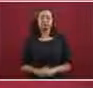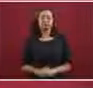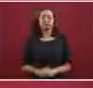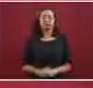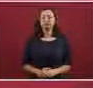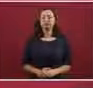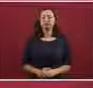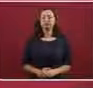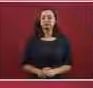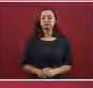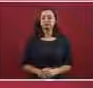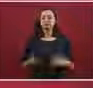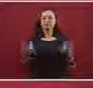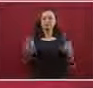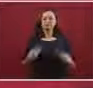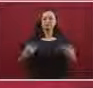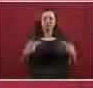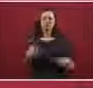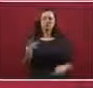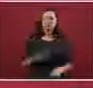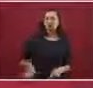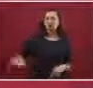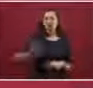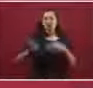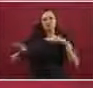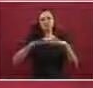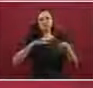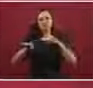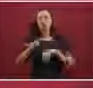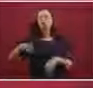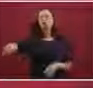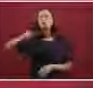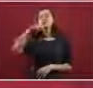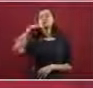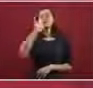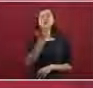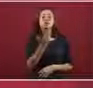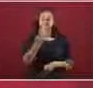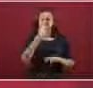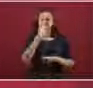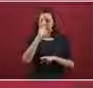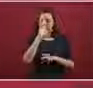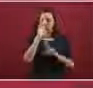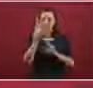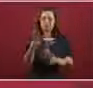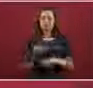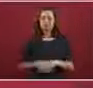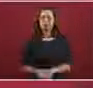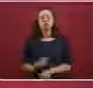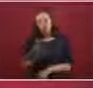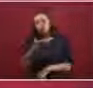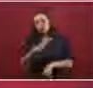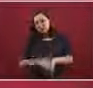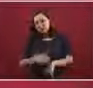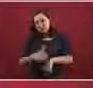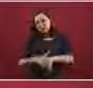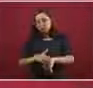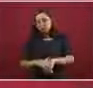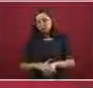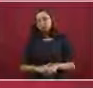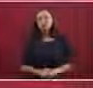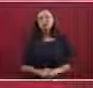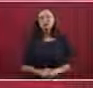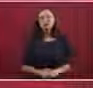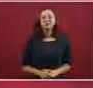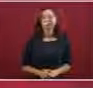respetar la voluntad de los trabajadores. ¿Haría un llamado para ese…? Es que eso es lo que